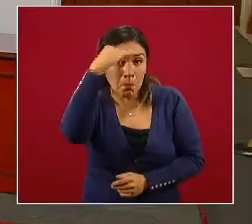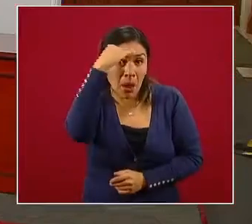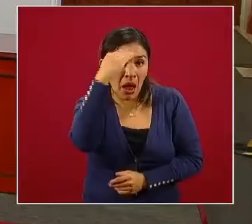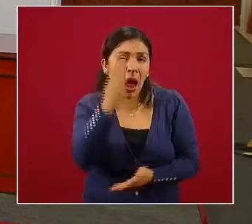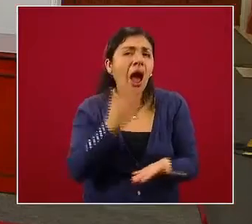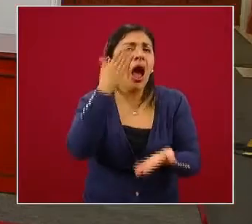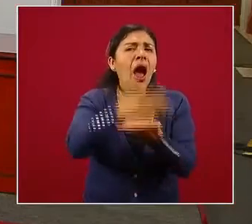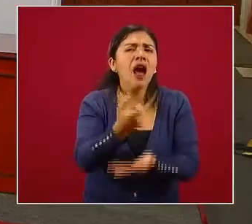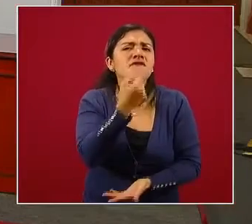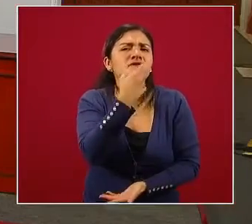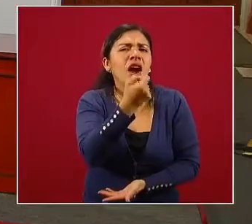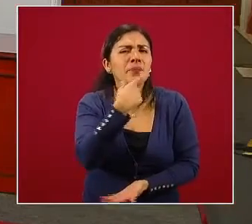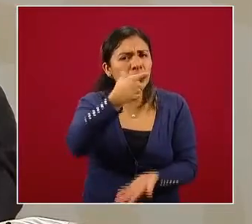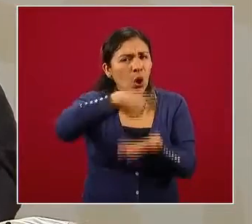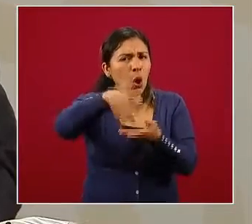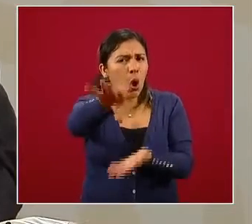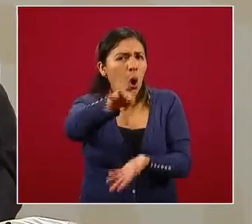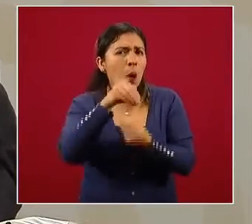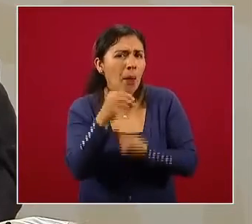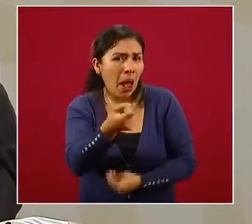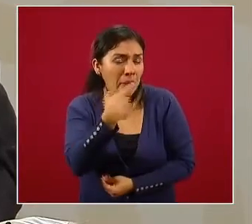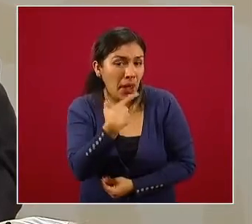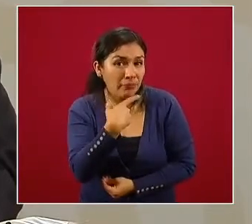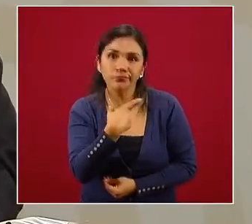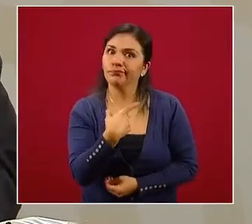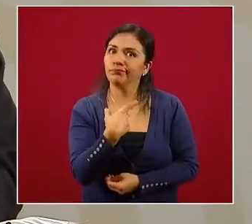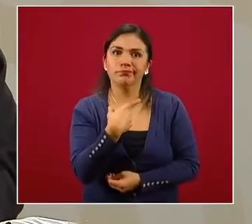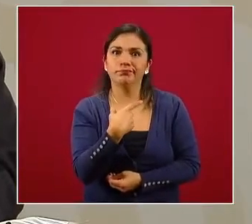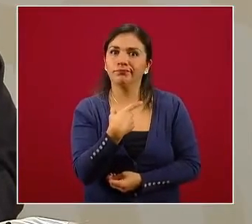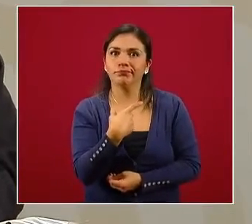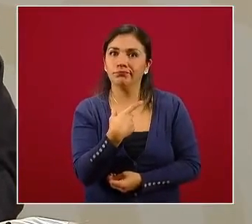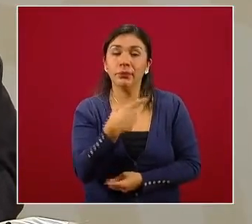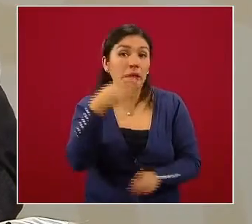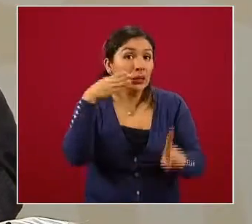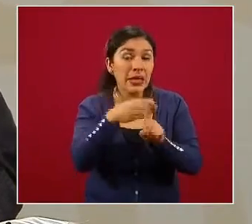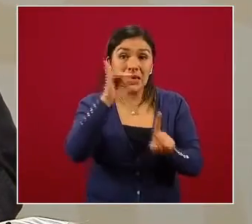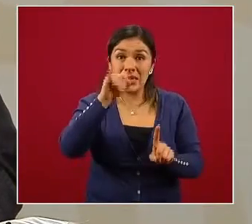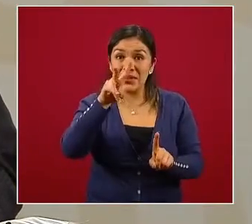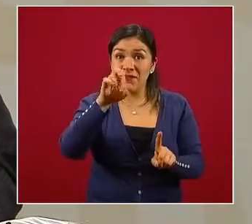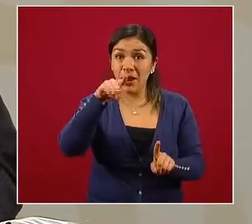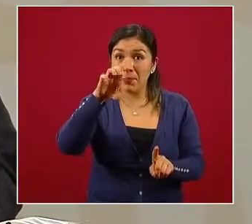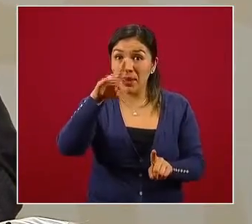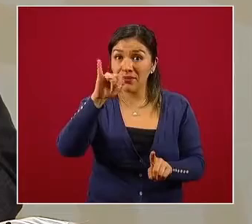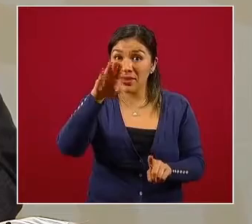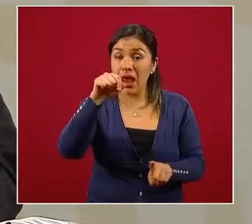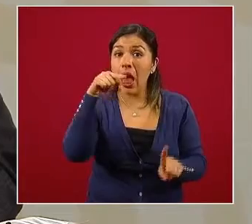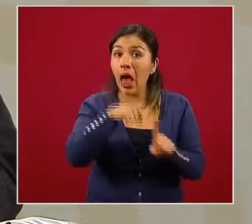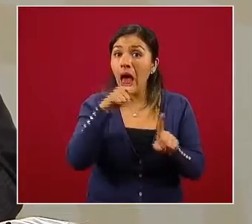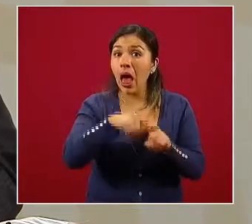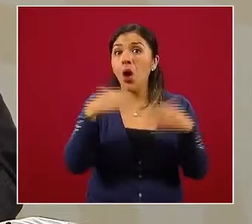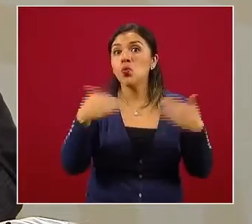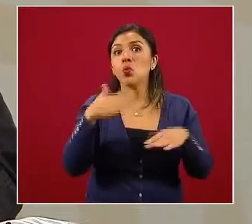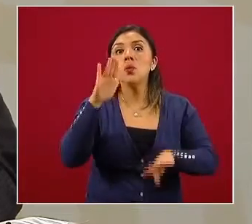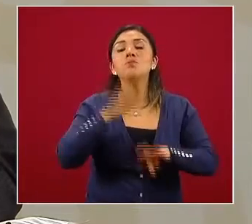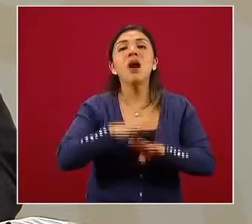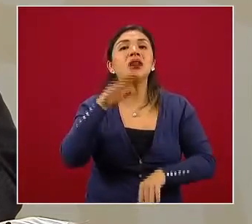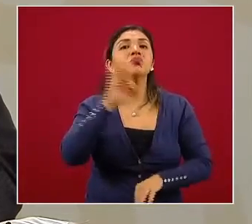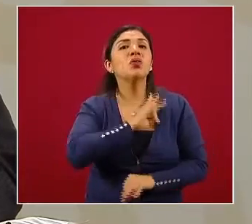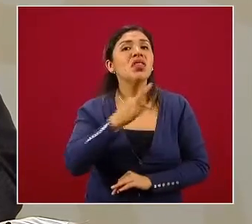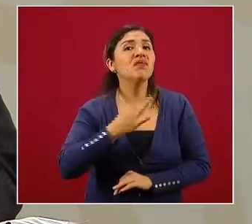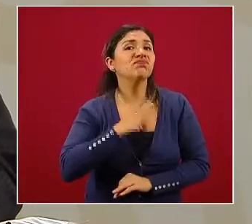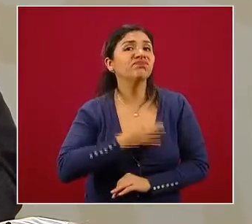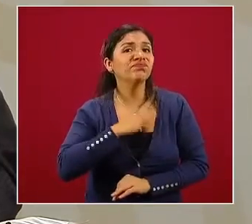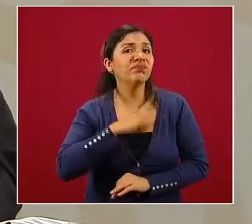es ir a la farmacia y comprar ivermectina. Y concretamente en el caso de ivermectina, es un producto con importante nivel de